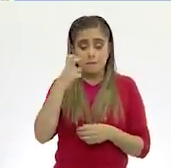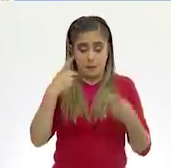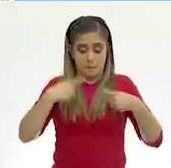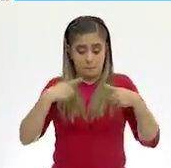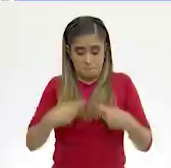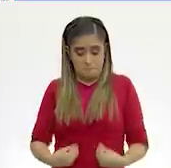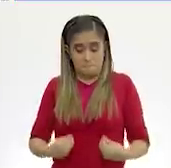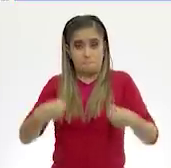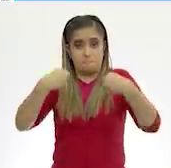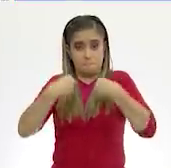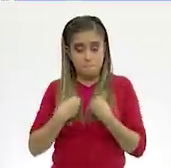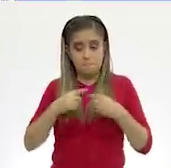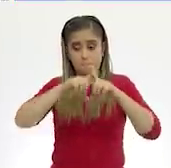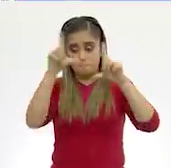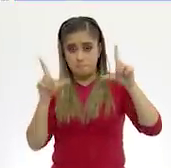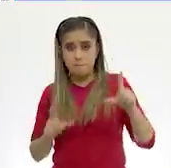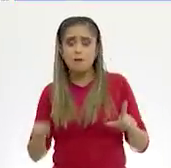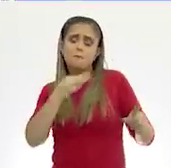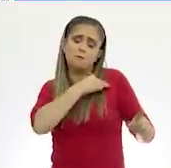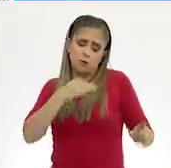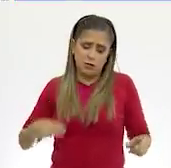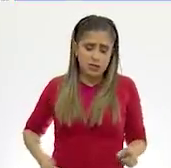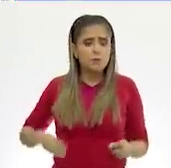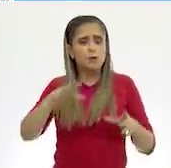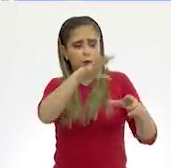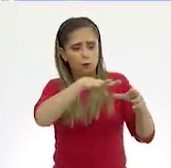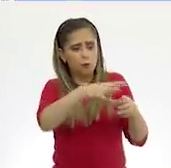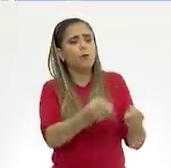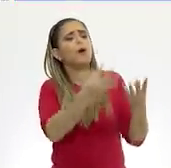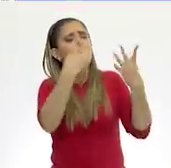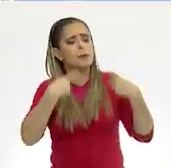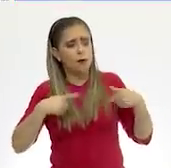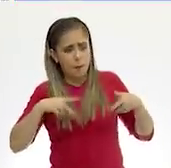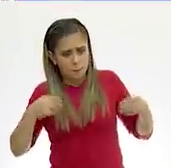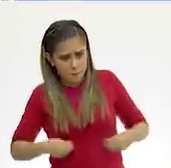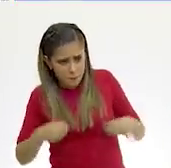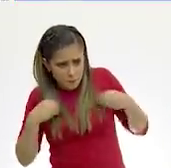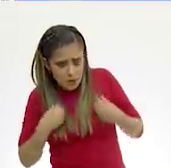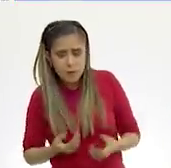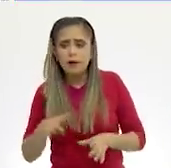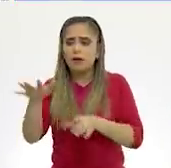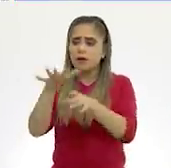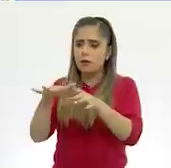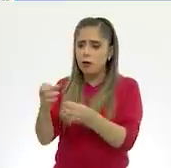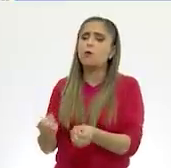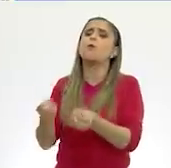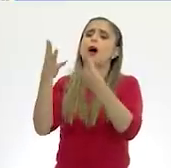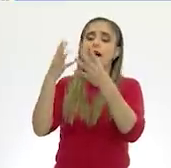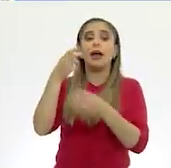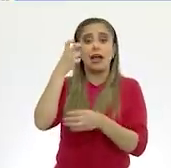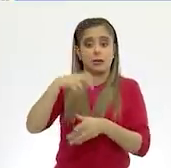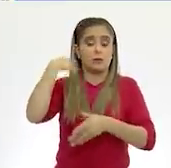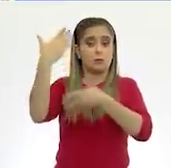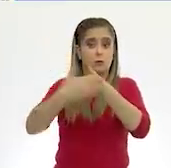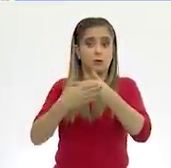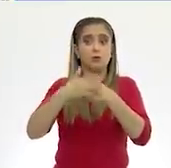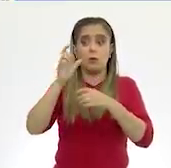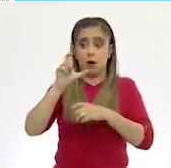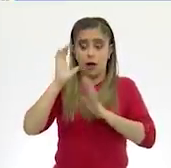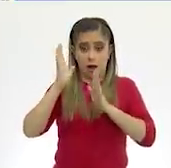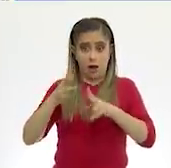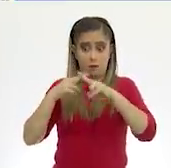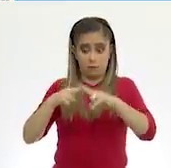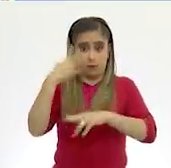en un país, municipio o localidad. Y este dato está por actualizarse, así que vamos a estar al pendiente.